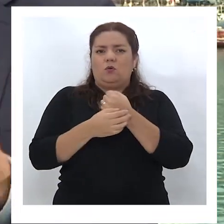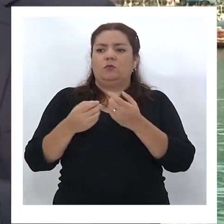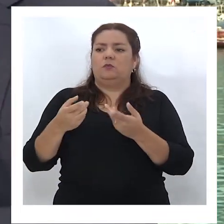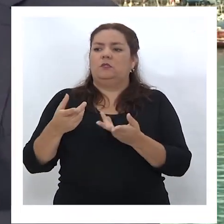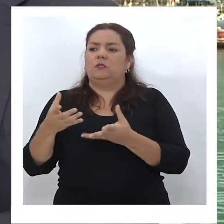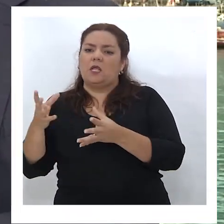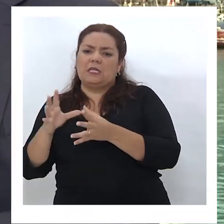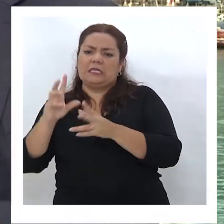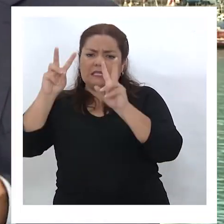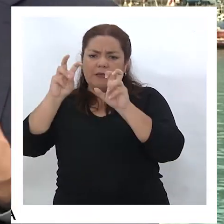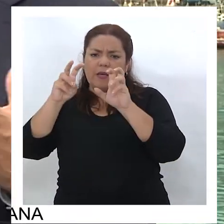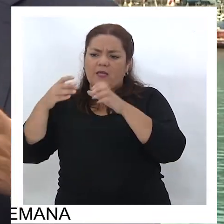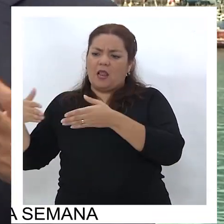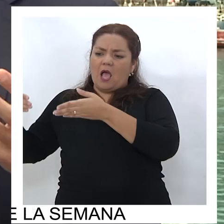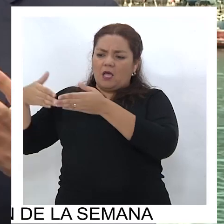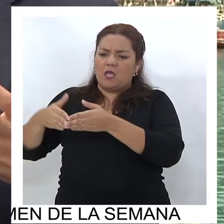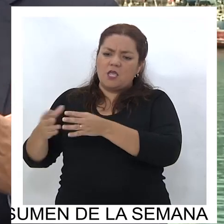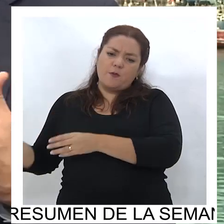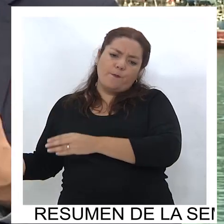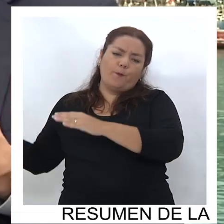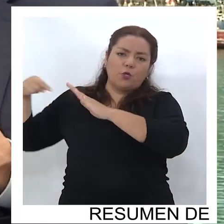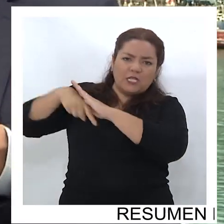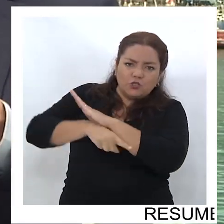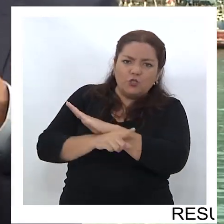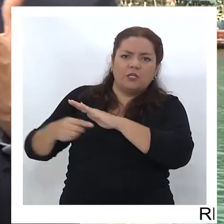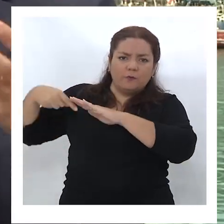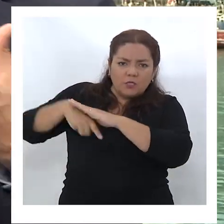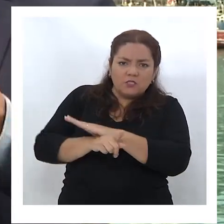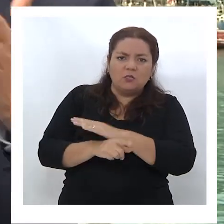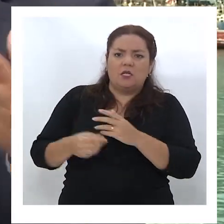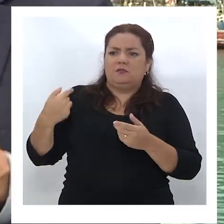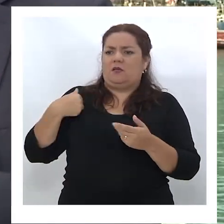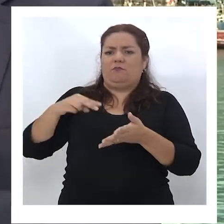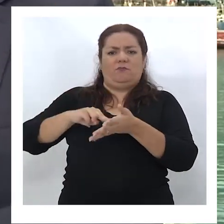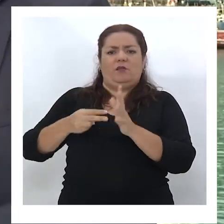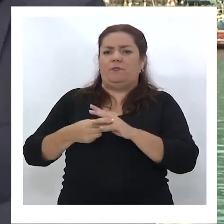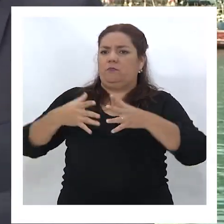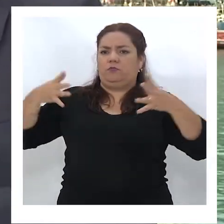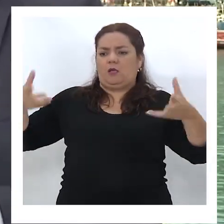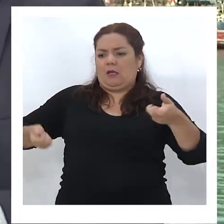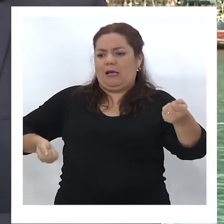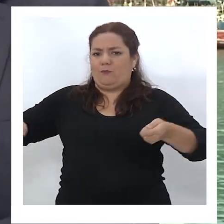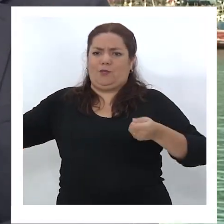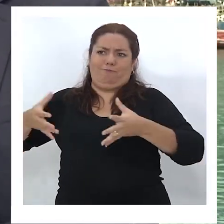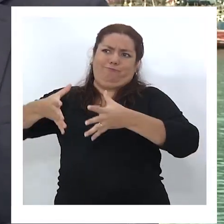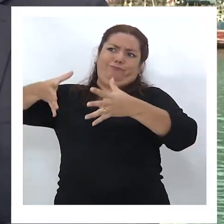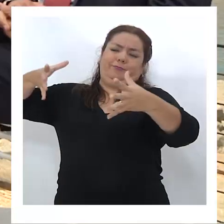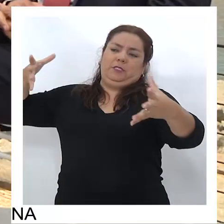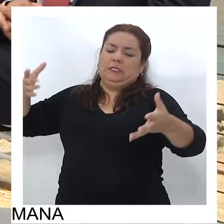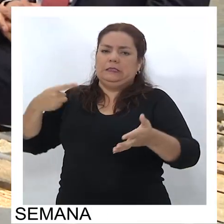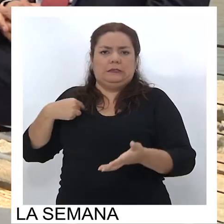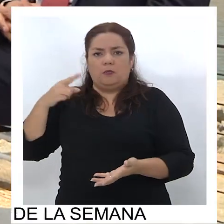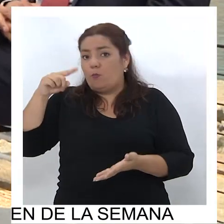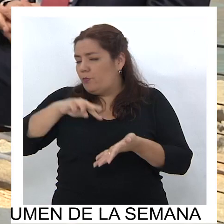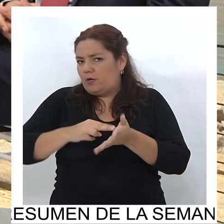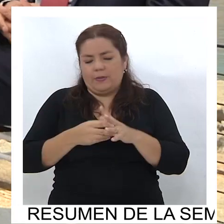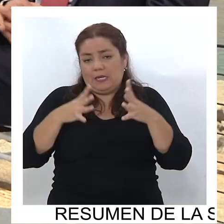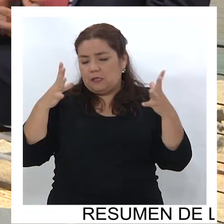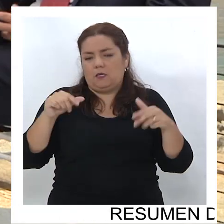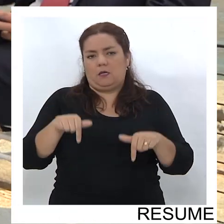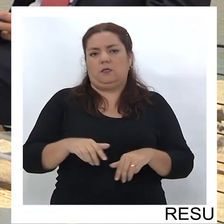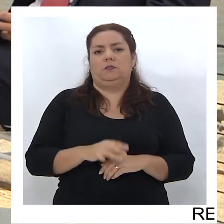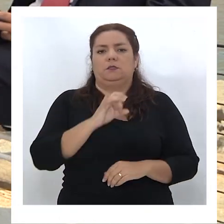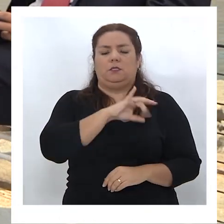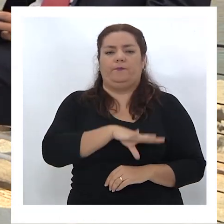que es importante para Chile, se ha producido tal escasez que la gente se está alimentando con camiones aljibe. Por último, me gustaría que